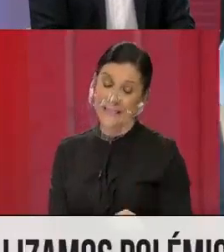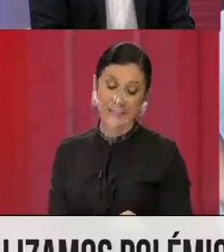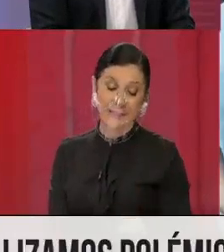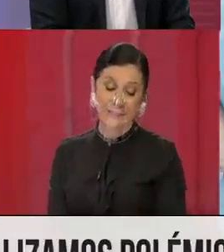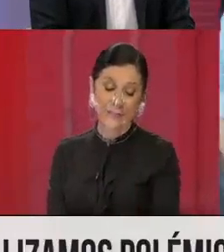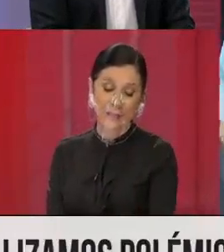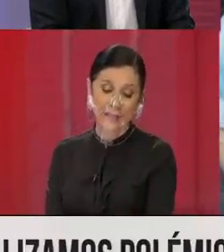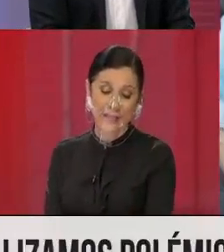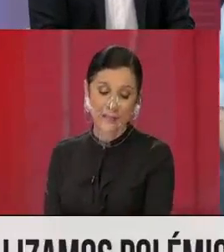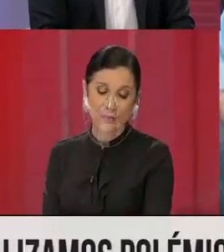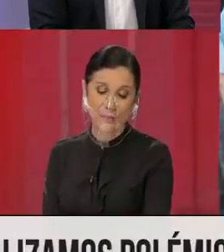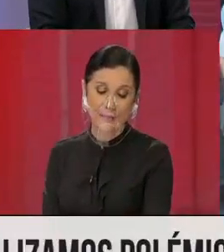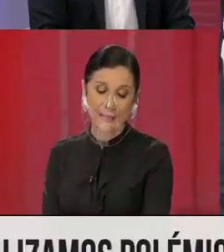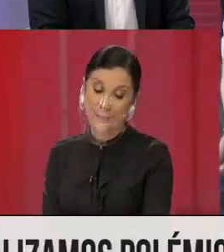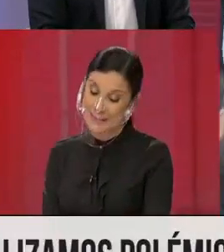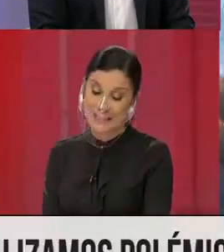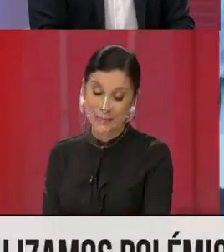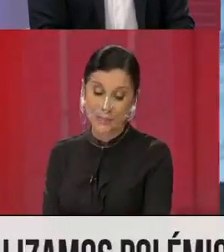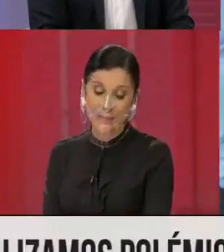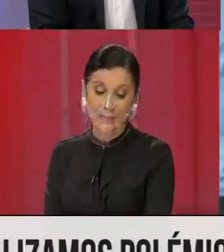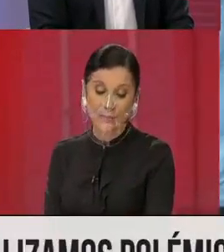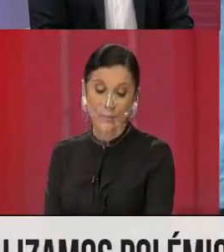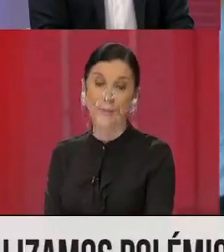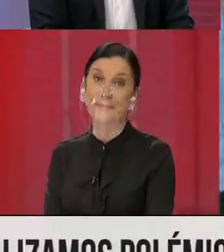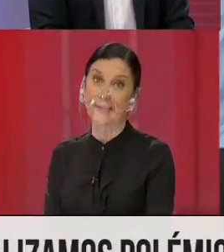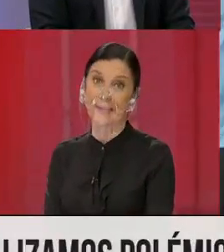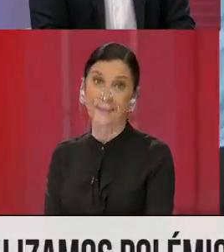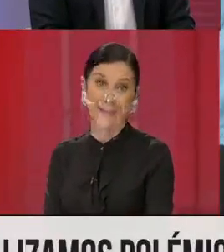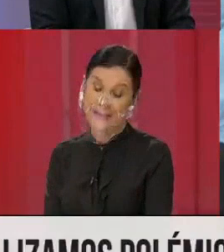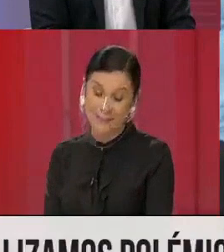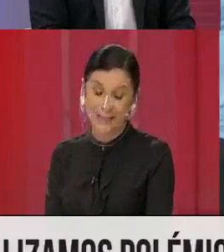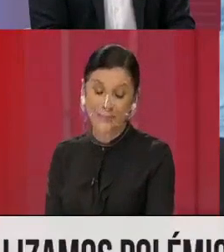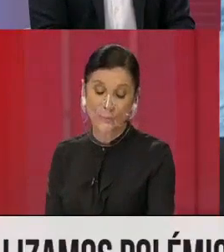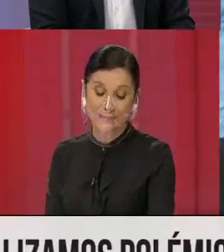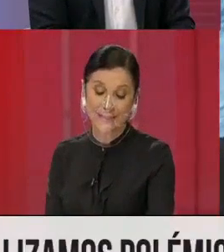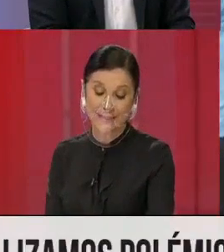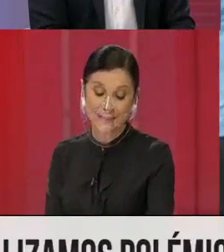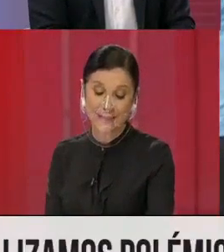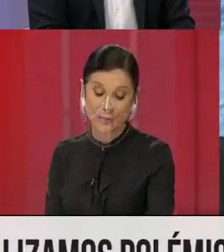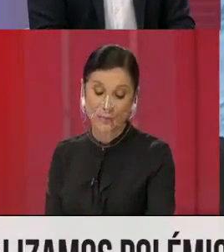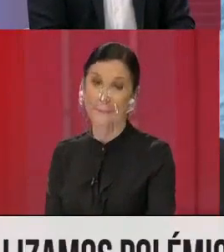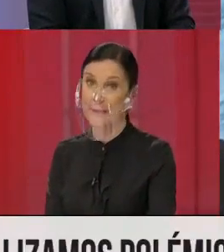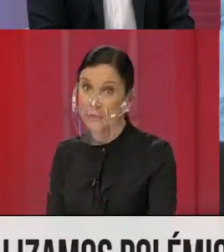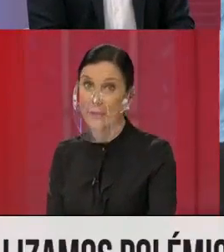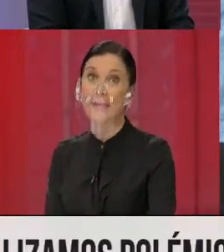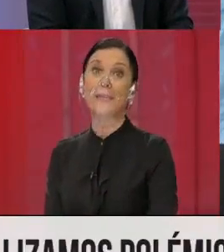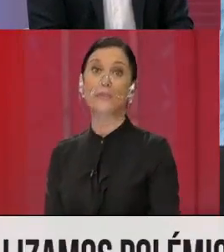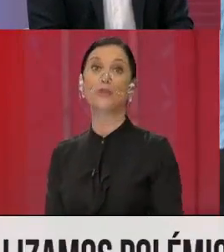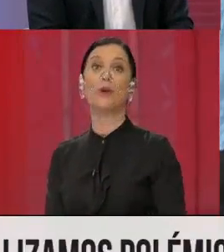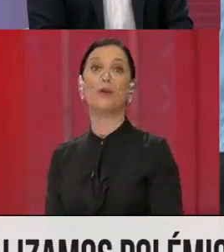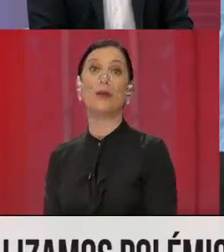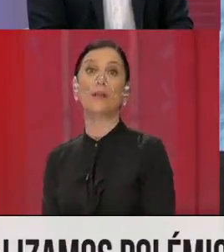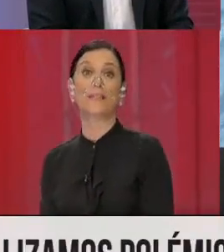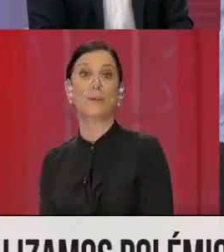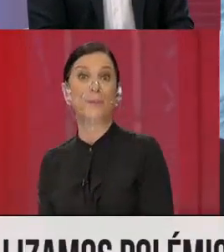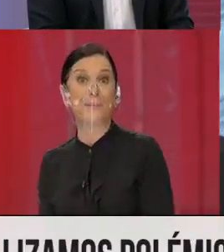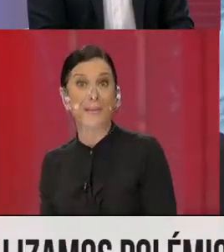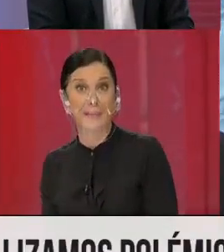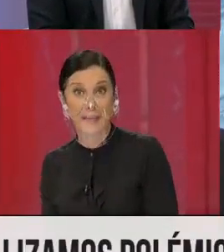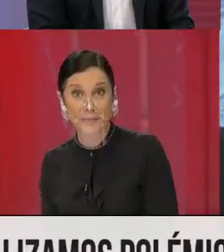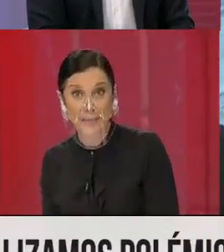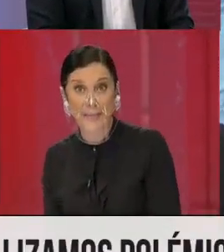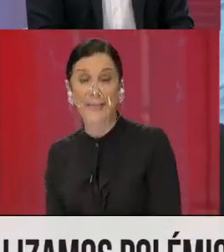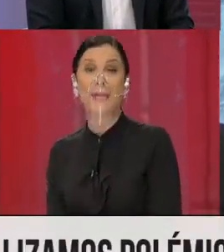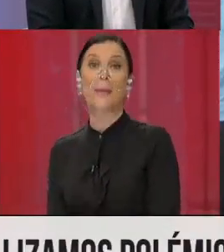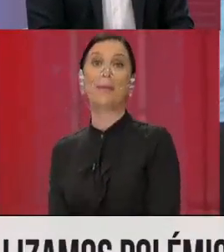esta definición que ha hecho, presentación que ha hecho el juez, ex juez Baltasar Garzón, español, y otros abogados ante el Tribunal